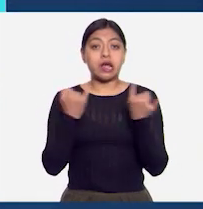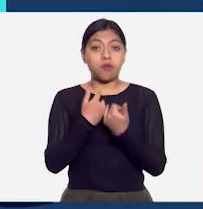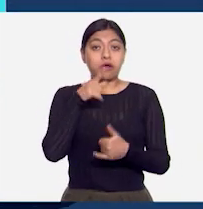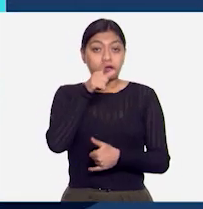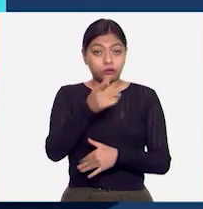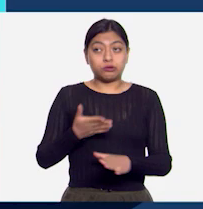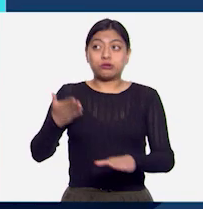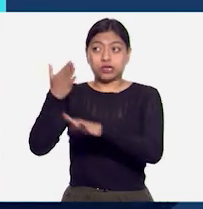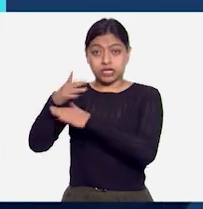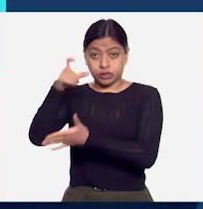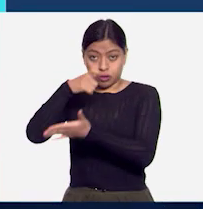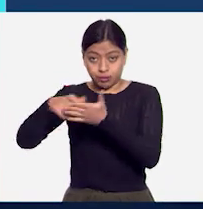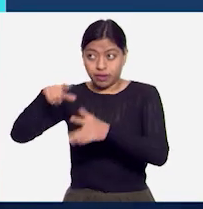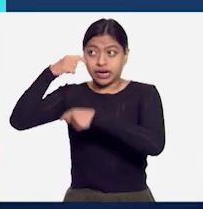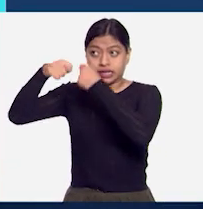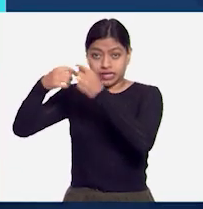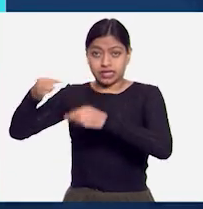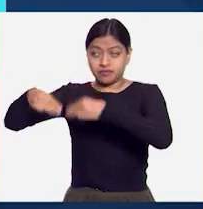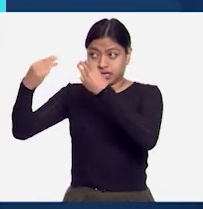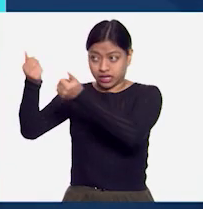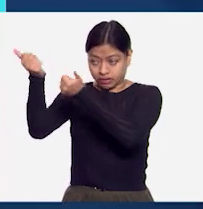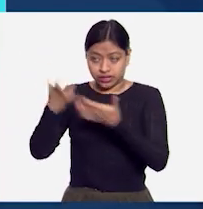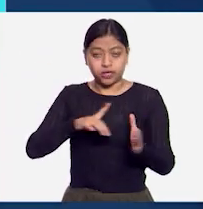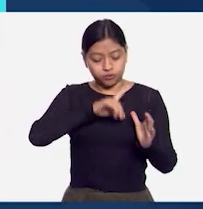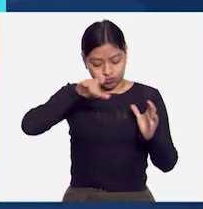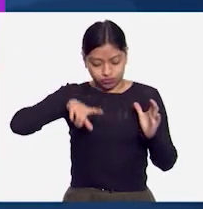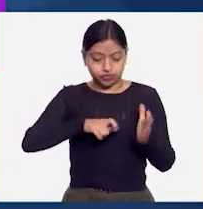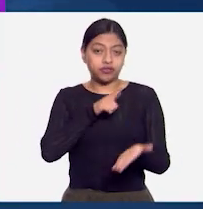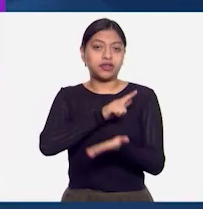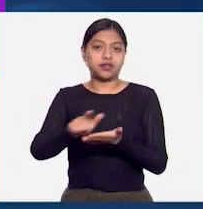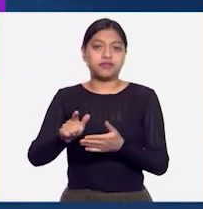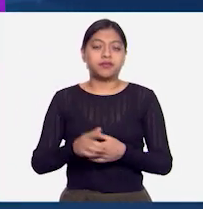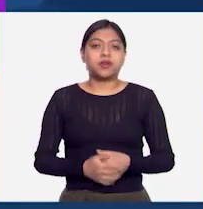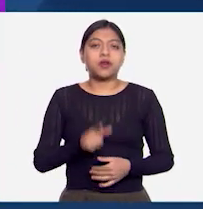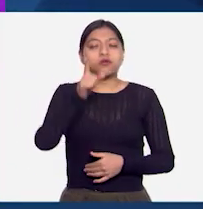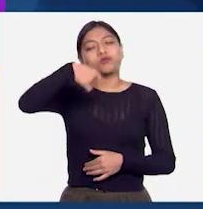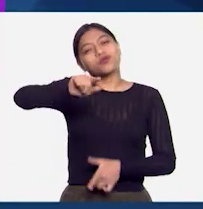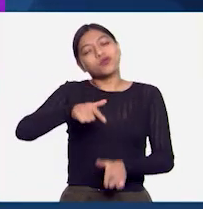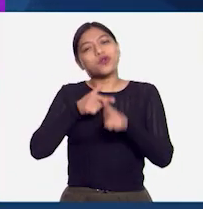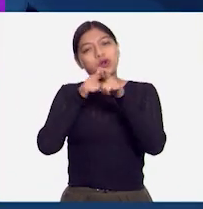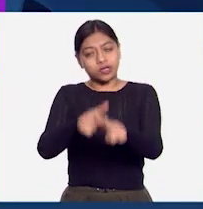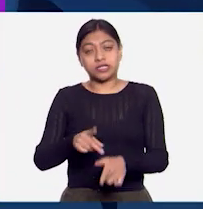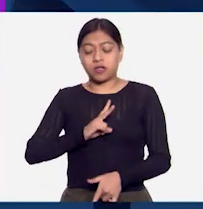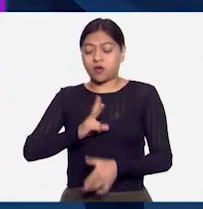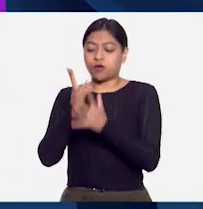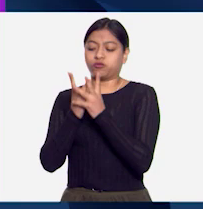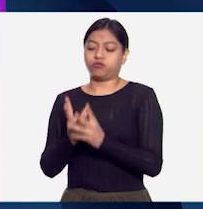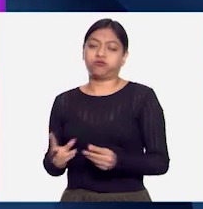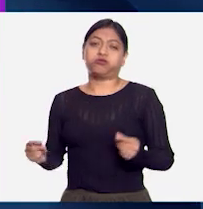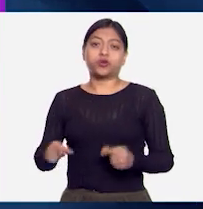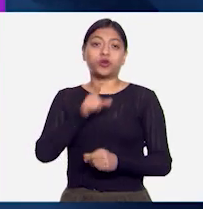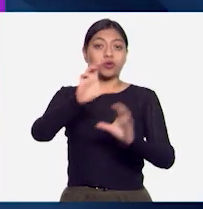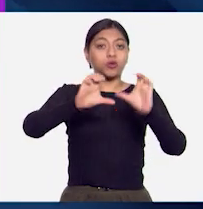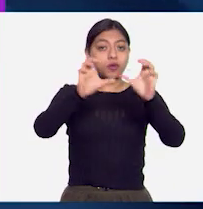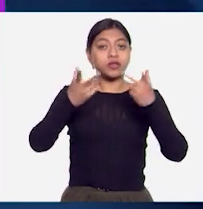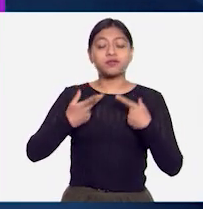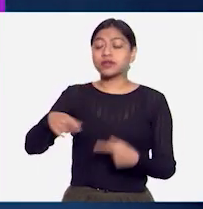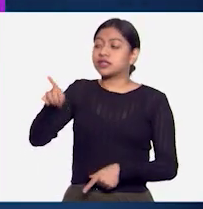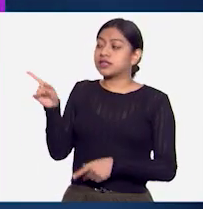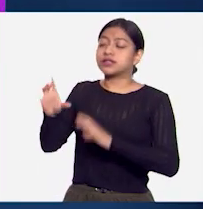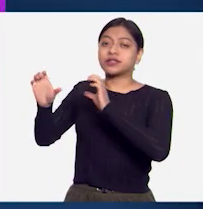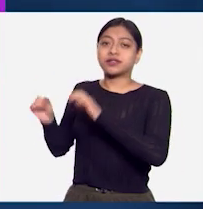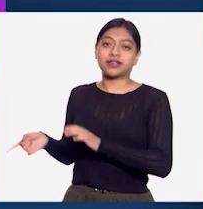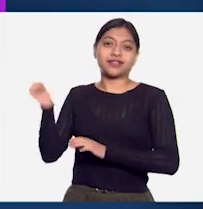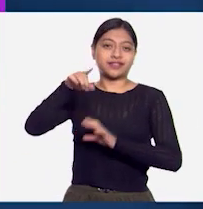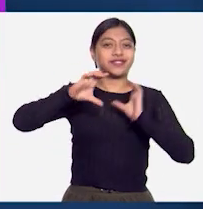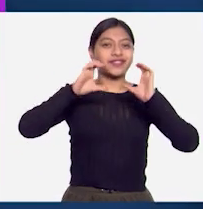las cosas que compres en la tienda o en el supermercado. Sigamos luchando juntos contra este virus, cuidándonos los unos